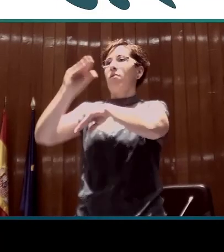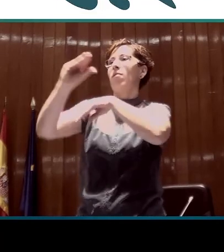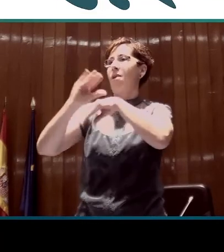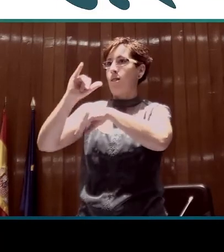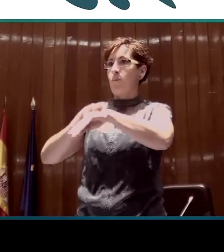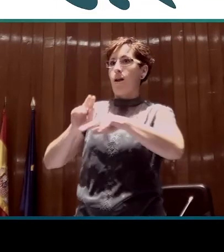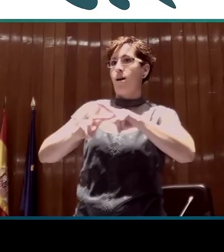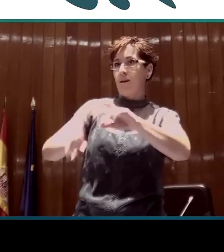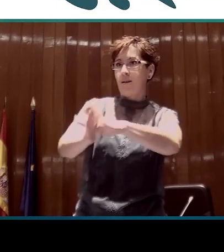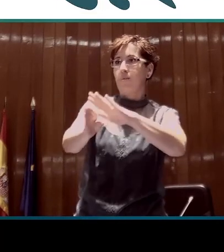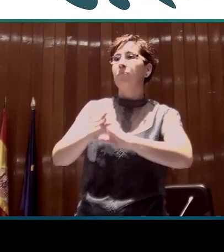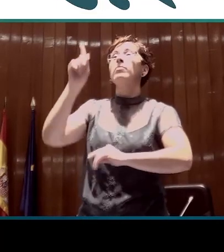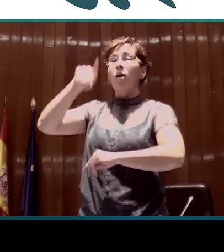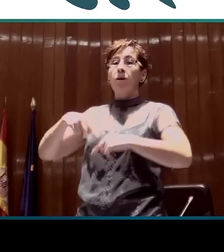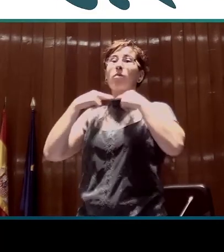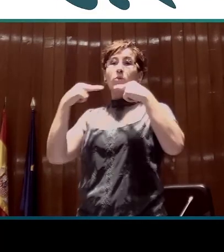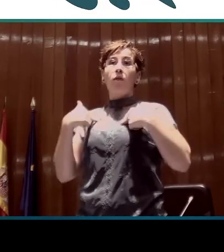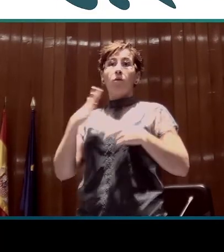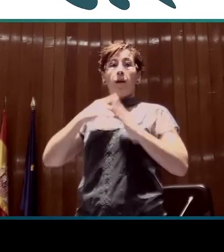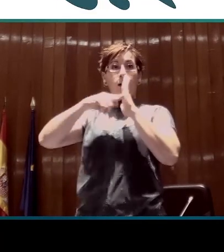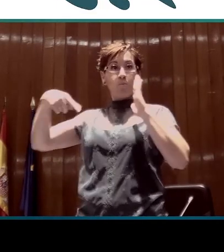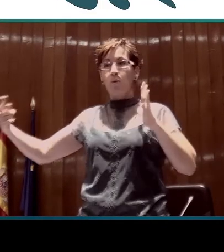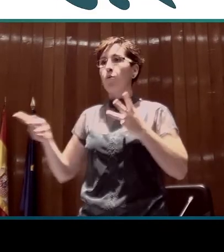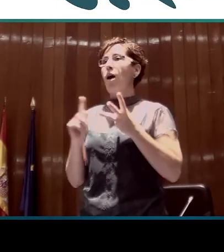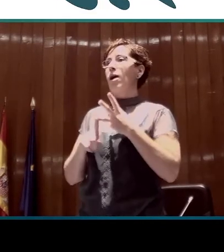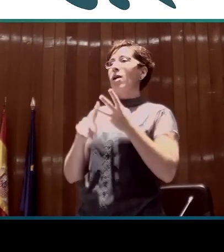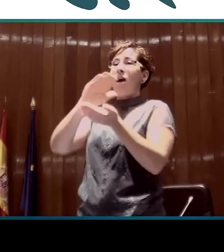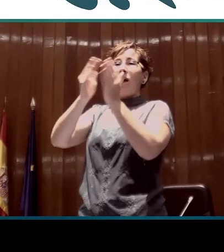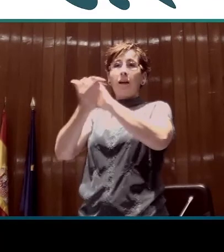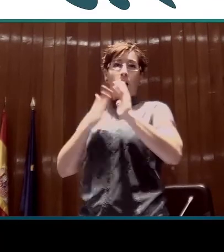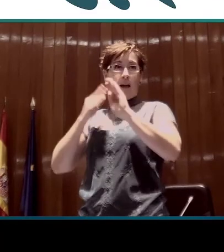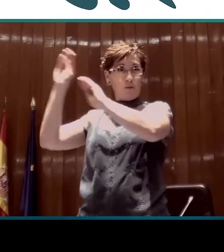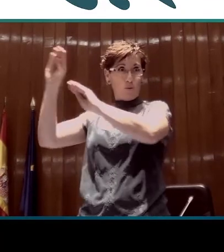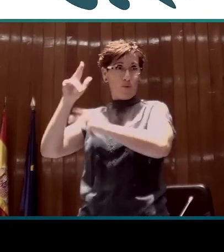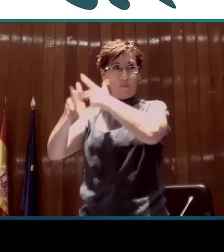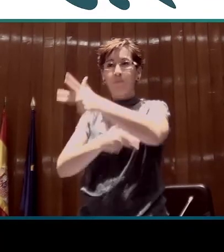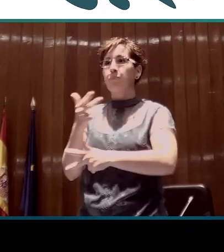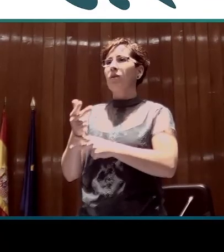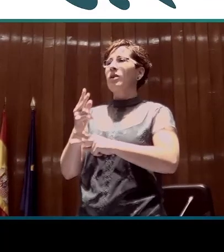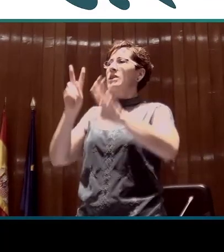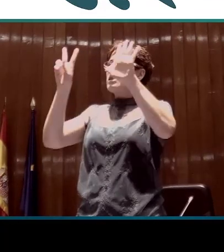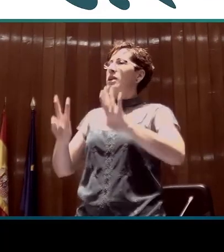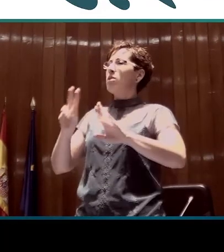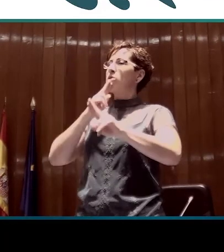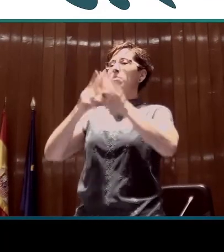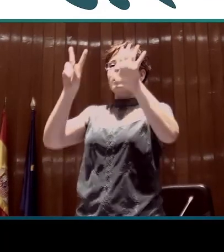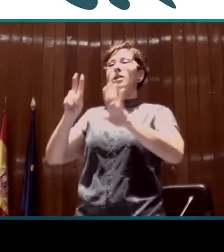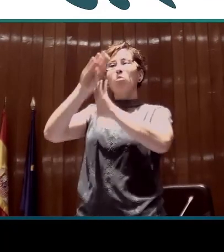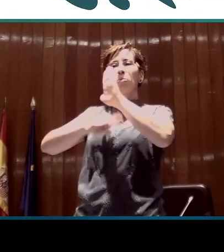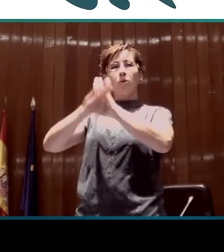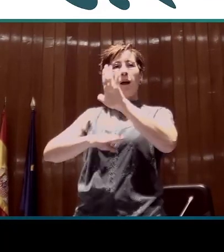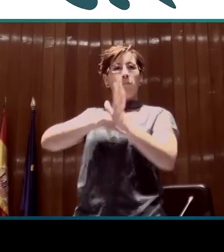bueno, pues la Diputación de Guipúzcoa, la Cucha, que es la caja de allá, el 7º Programa Marco y